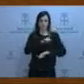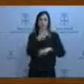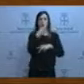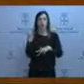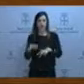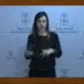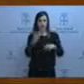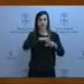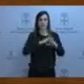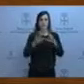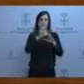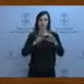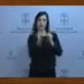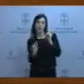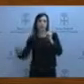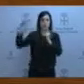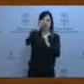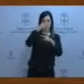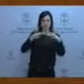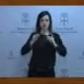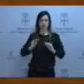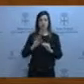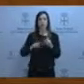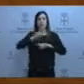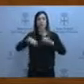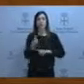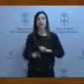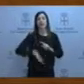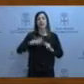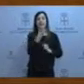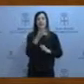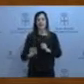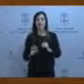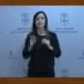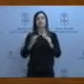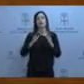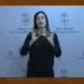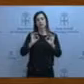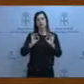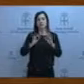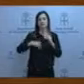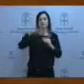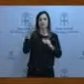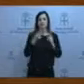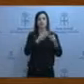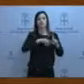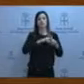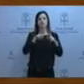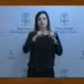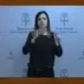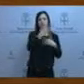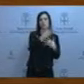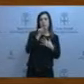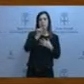conjunto nacional. Vamos más allá. La tasa de paro de los menores de 30 años se redujo en Asturias 9,5 puntos en el último año y en el conjunto del